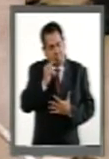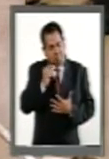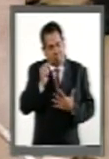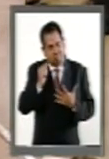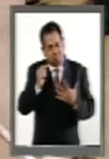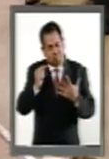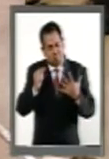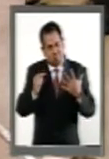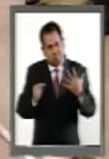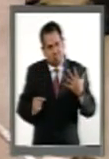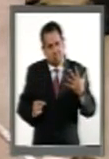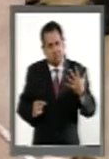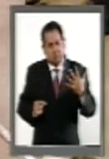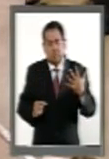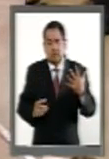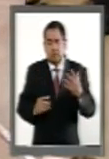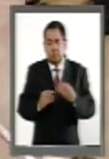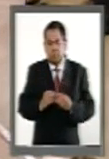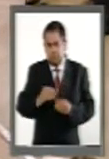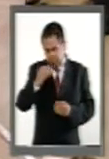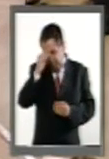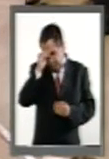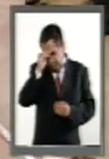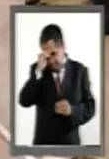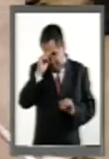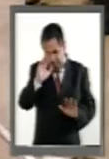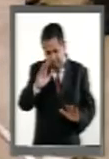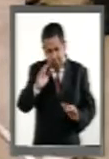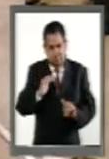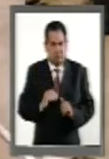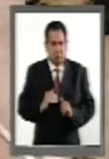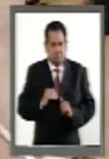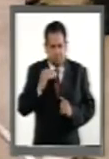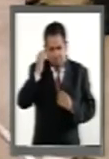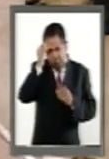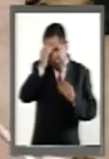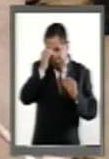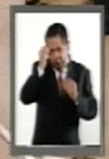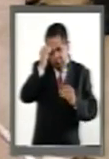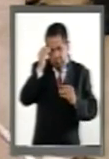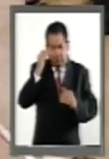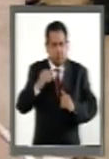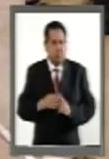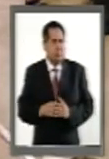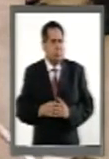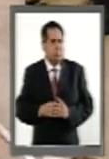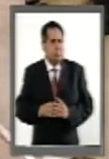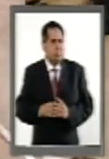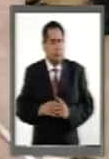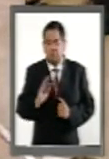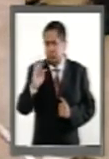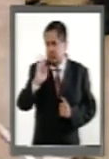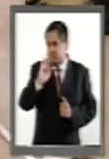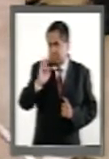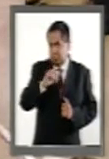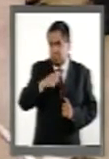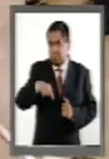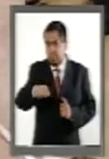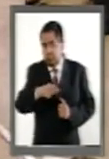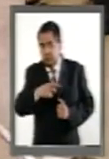estos datos, es pertinente tomarnos un momento para reflexionar. ¿Acaso las niñas y las